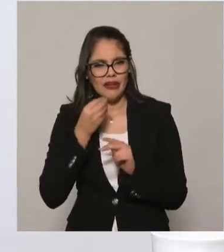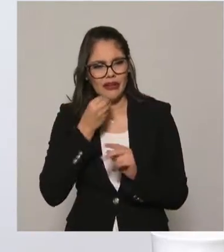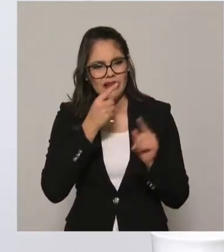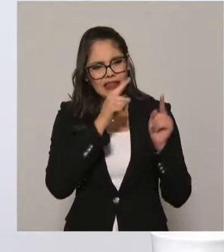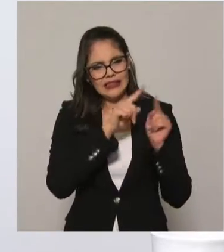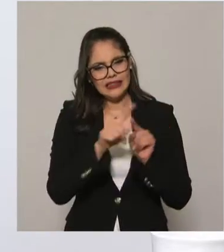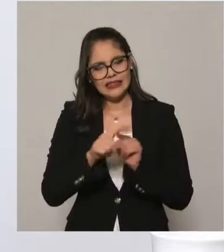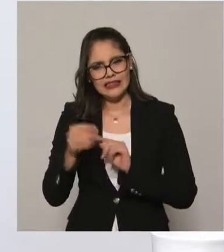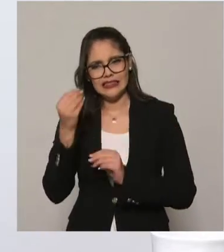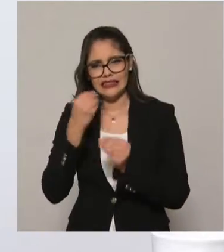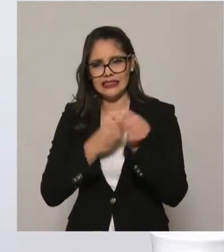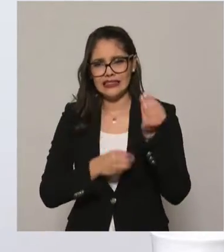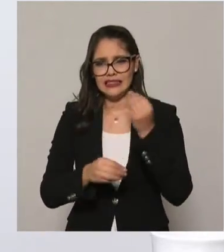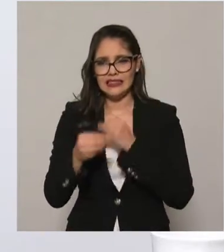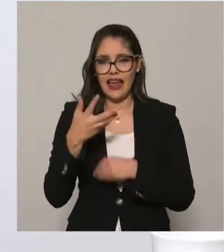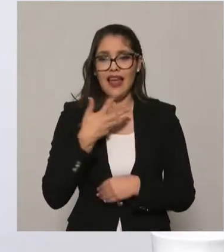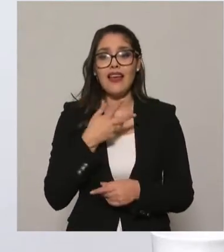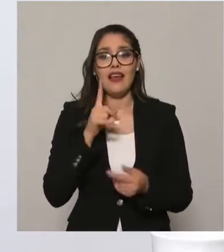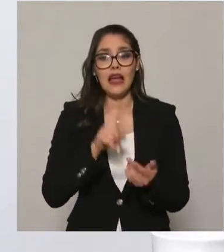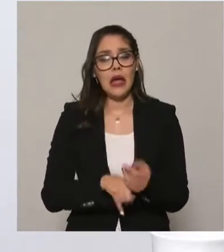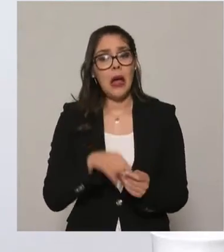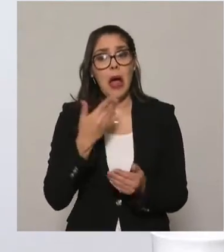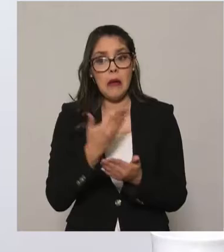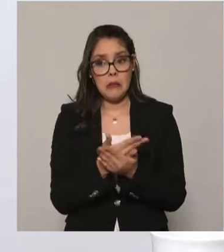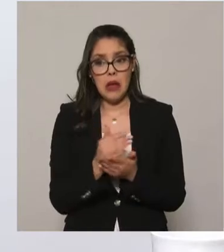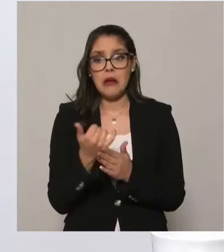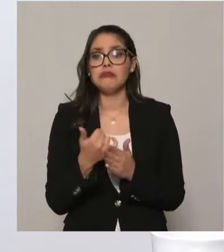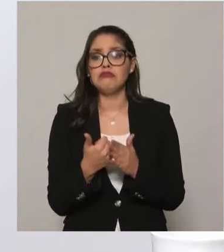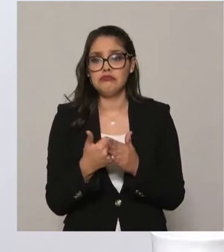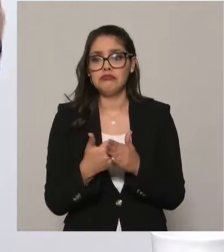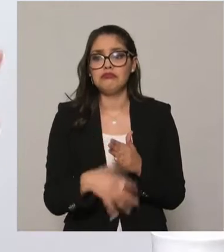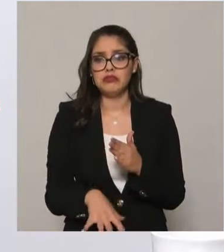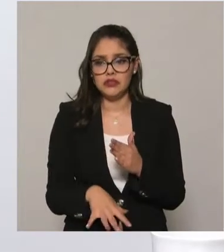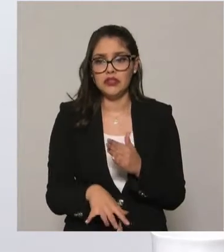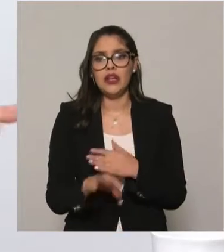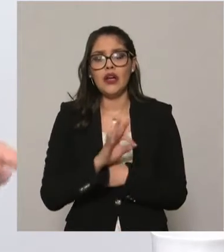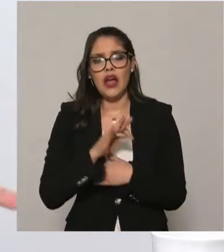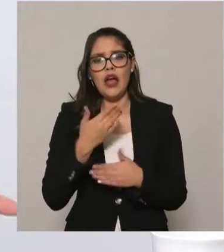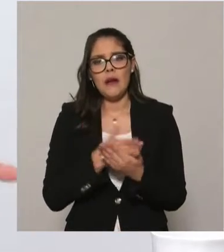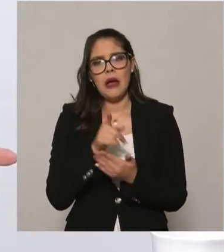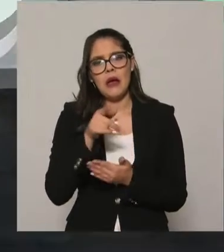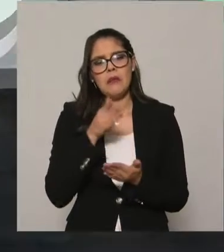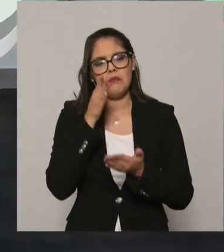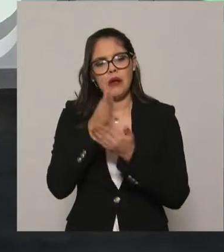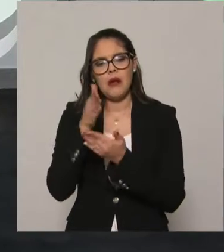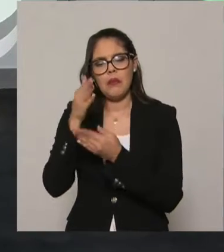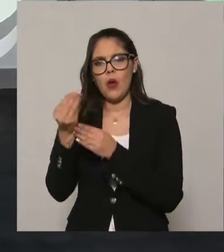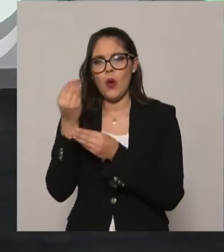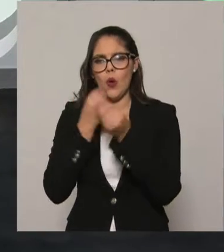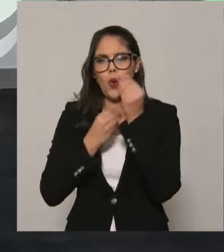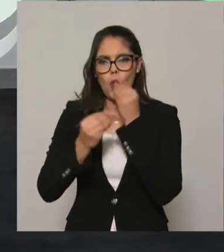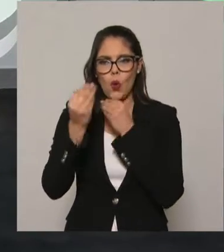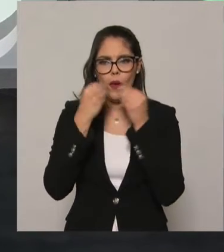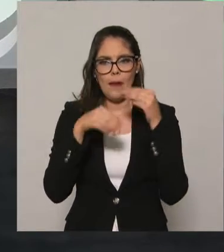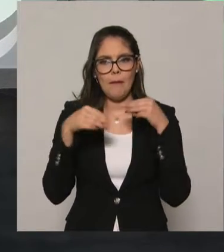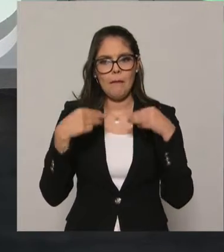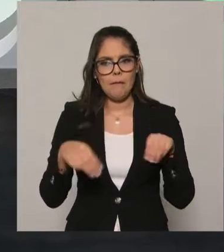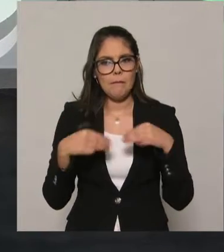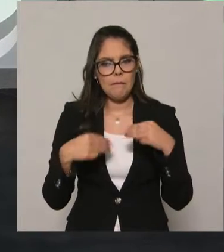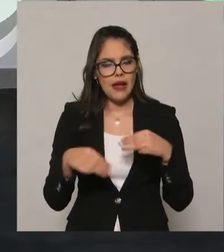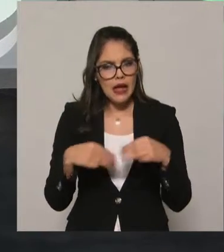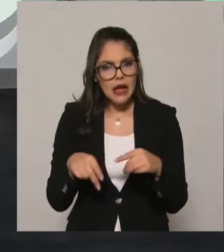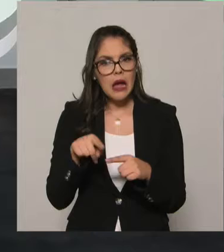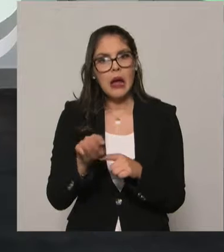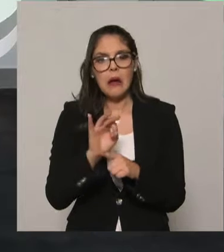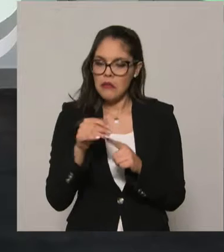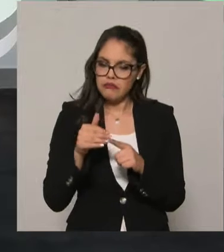la gastronomía que también se encuentra ahí, muy económica, por cierto, y pueden pasar a comer a los mercados populares, y